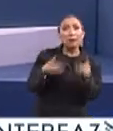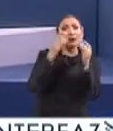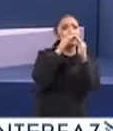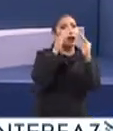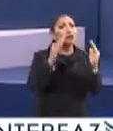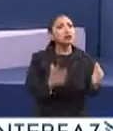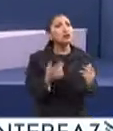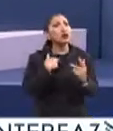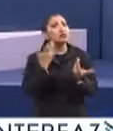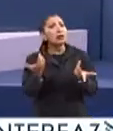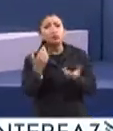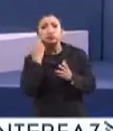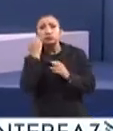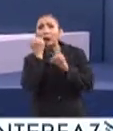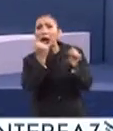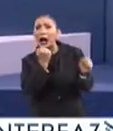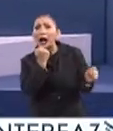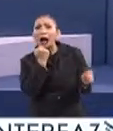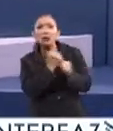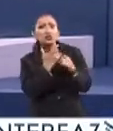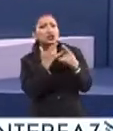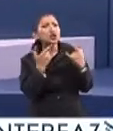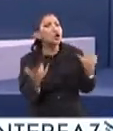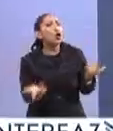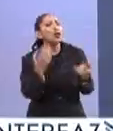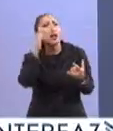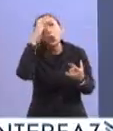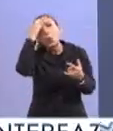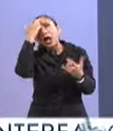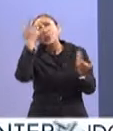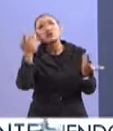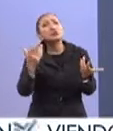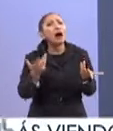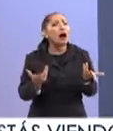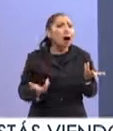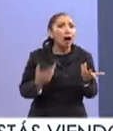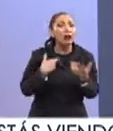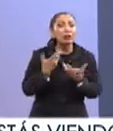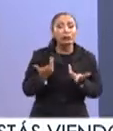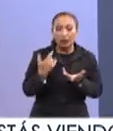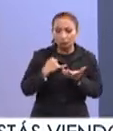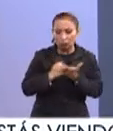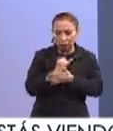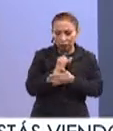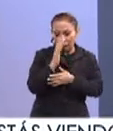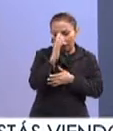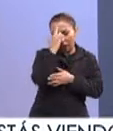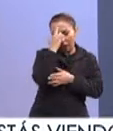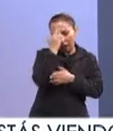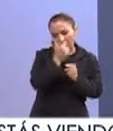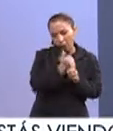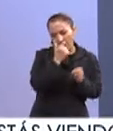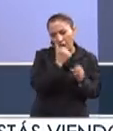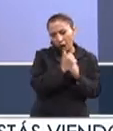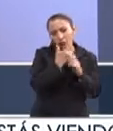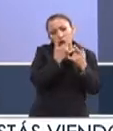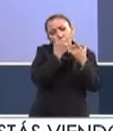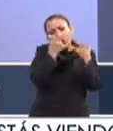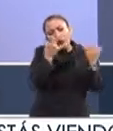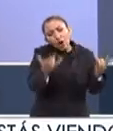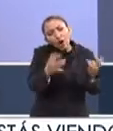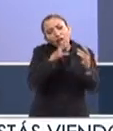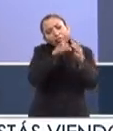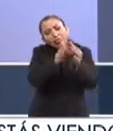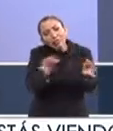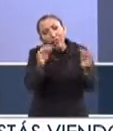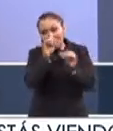casa donde han pasado muchas historias con ellos. Entonces, ellos deciden recordarlos contando un cuento,